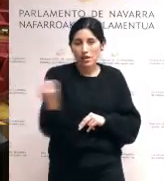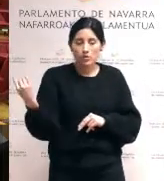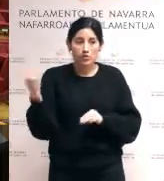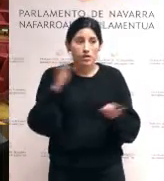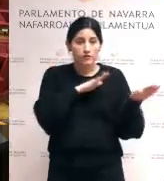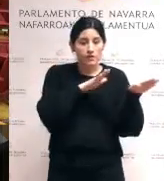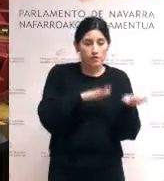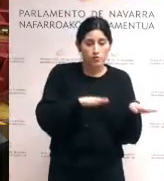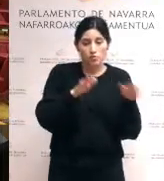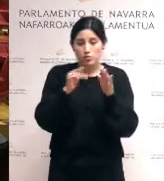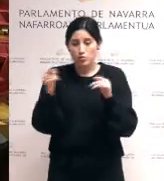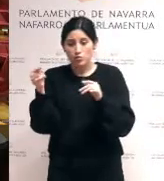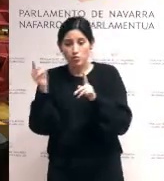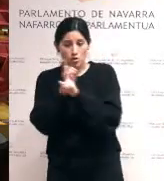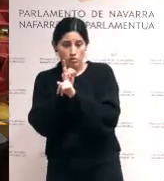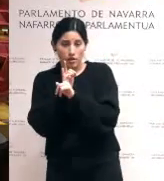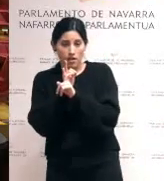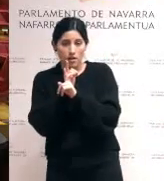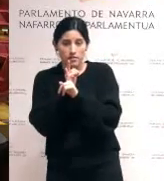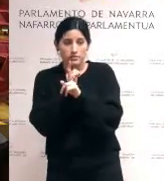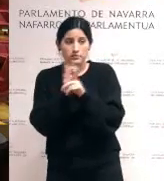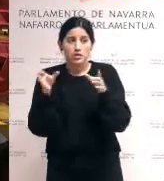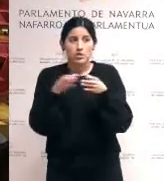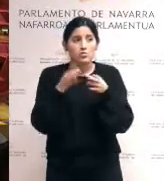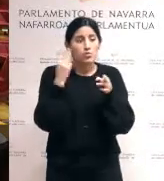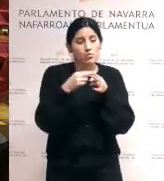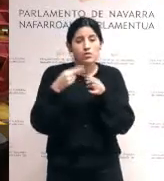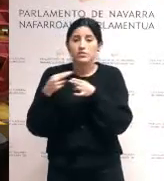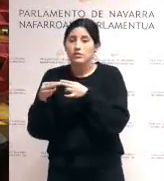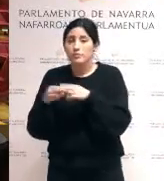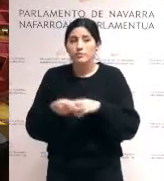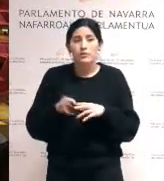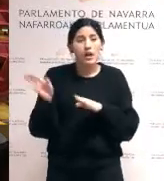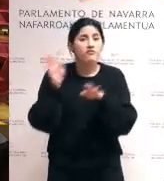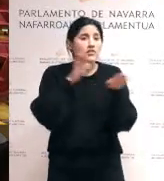de los grupos y agrupaciones parlamentarias forales. ¿Quiénes intervendrán en el turno a favor?